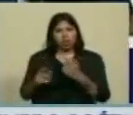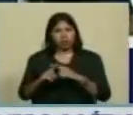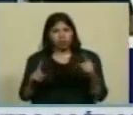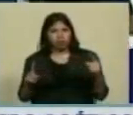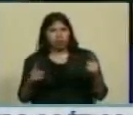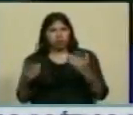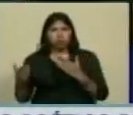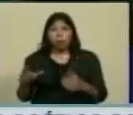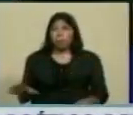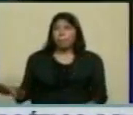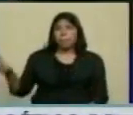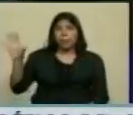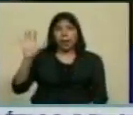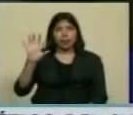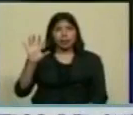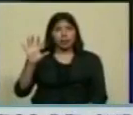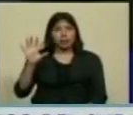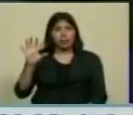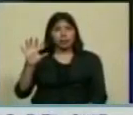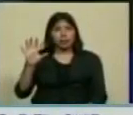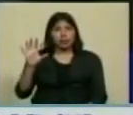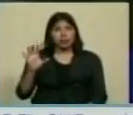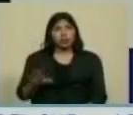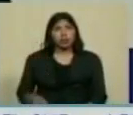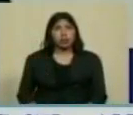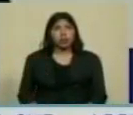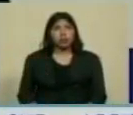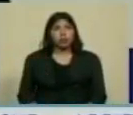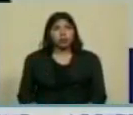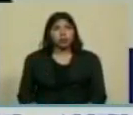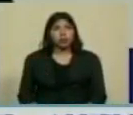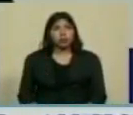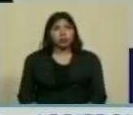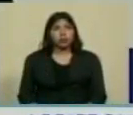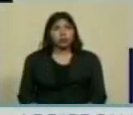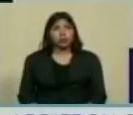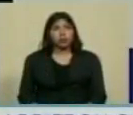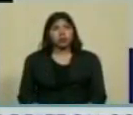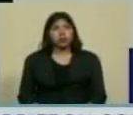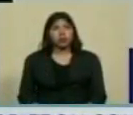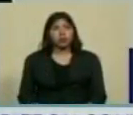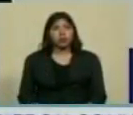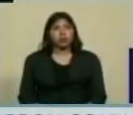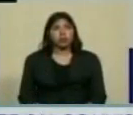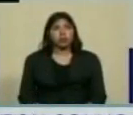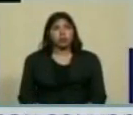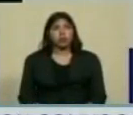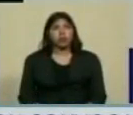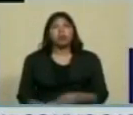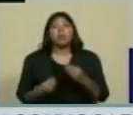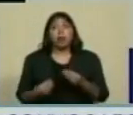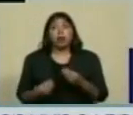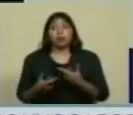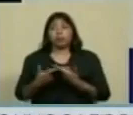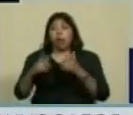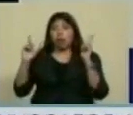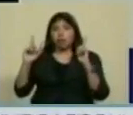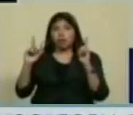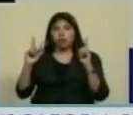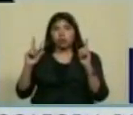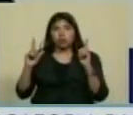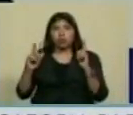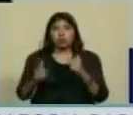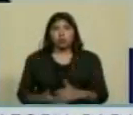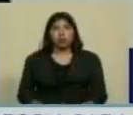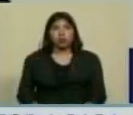otros países o alguna transnacional, esta fórmula nosotros la hacemos, y el desarrollo científico es para la liberación y no para